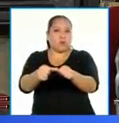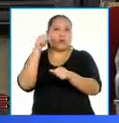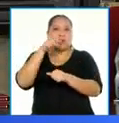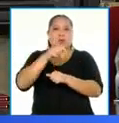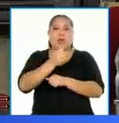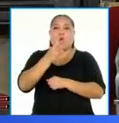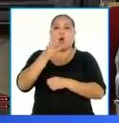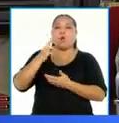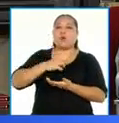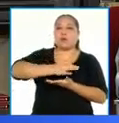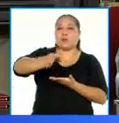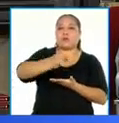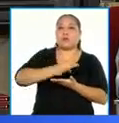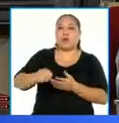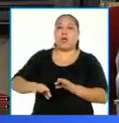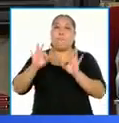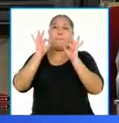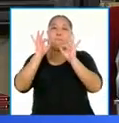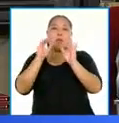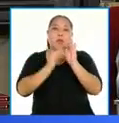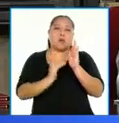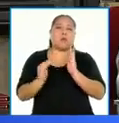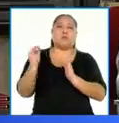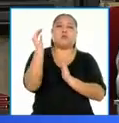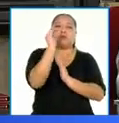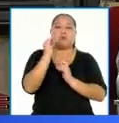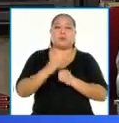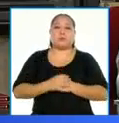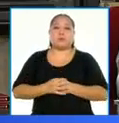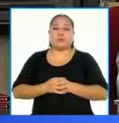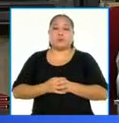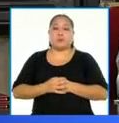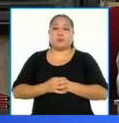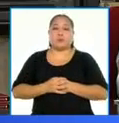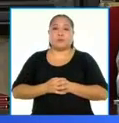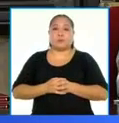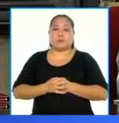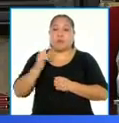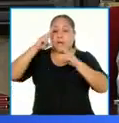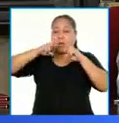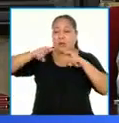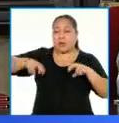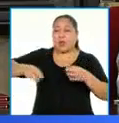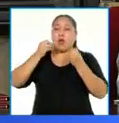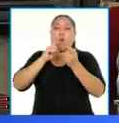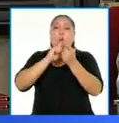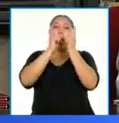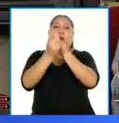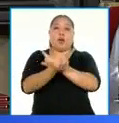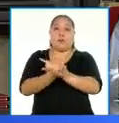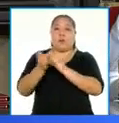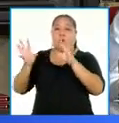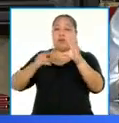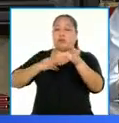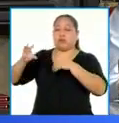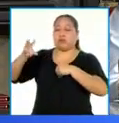algunas provincias en riesgo extremo. A partir del análisis de la evolución de